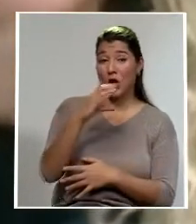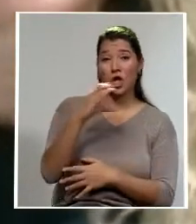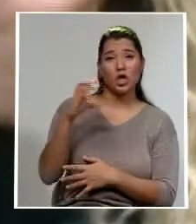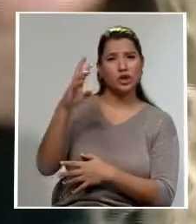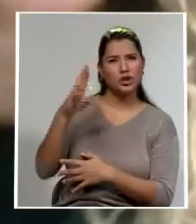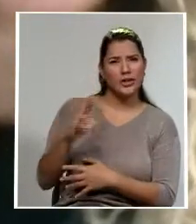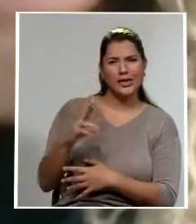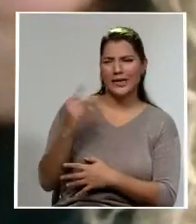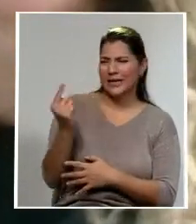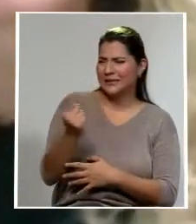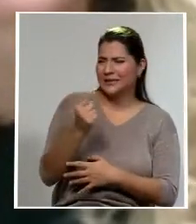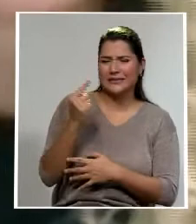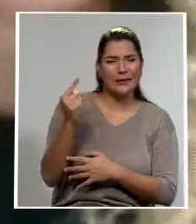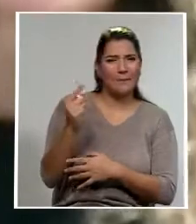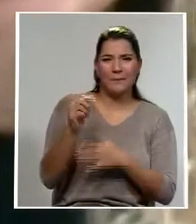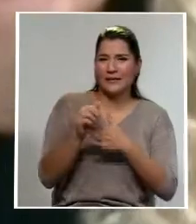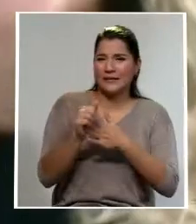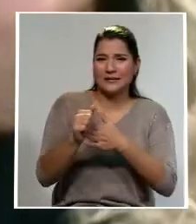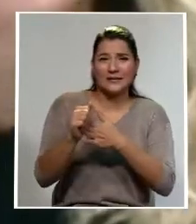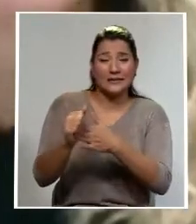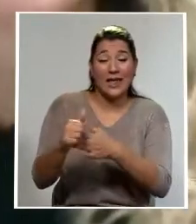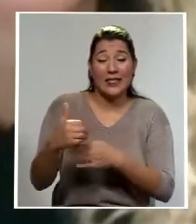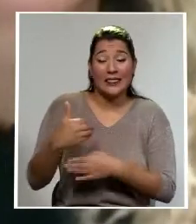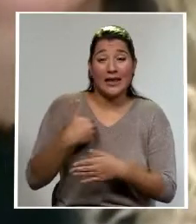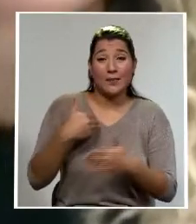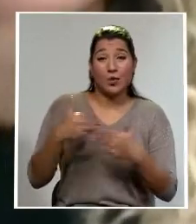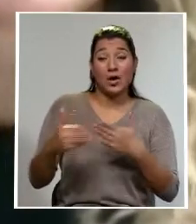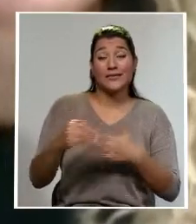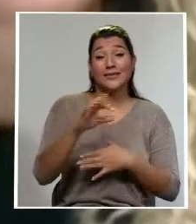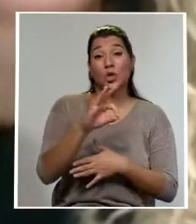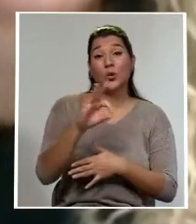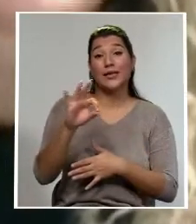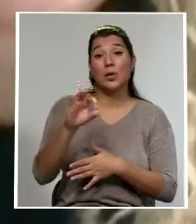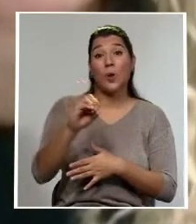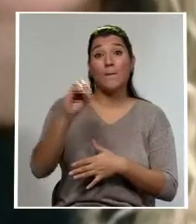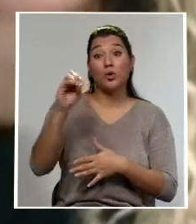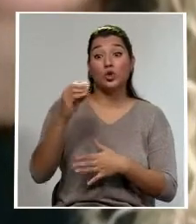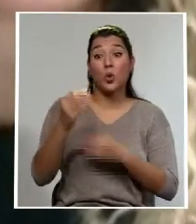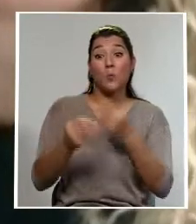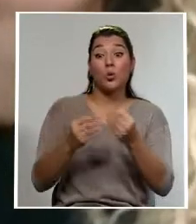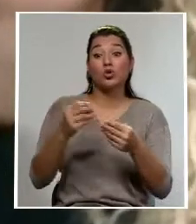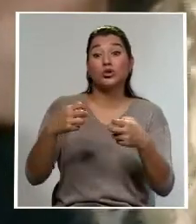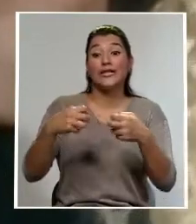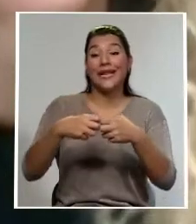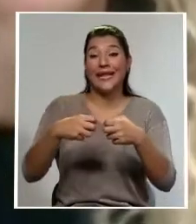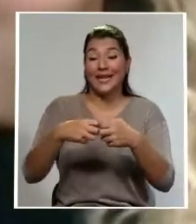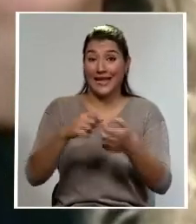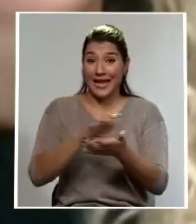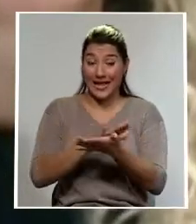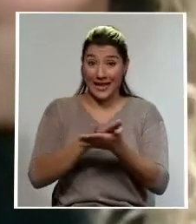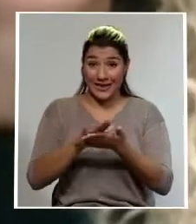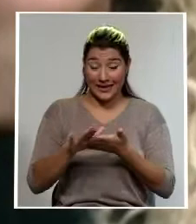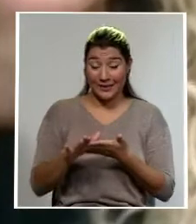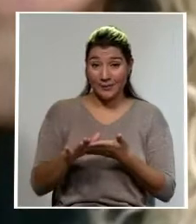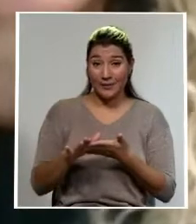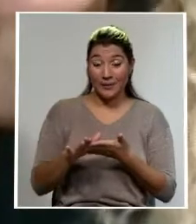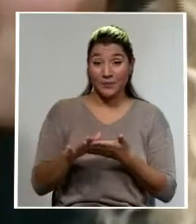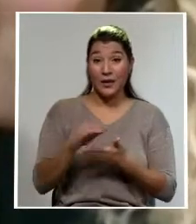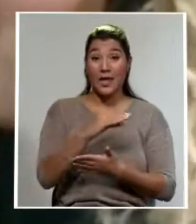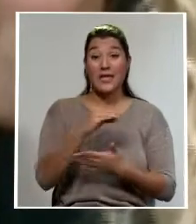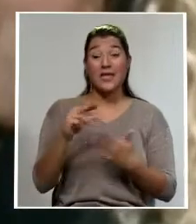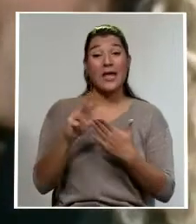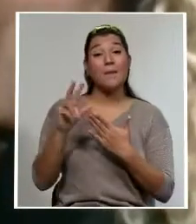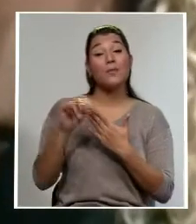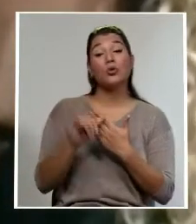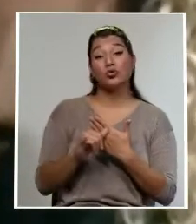a la vanguardia y hoy tenemos un 98, casi 99% de nuestra energía producida a partir de fuentes renovables. Y el proyecto,